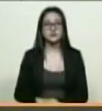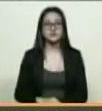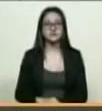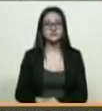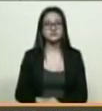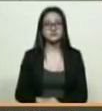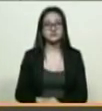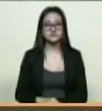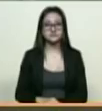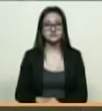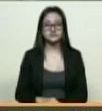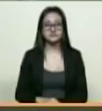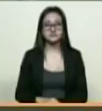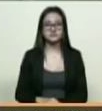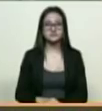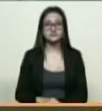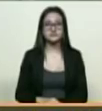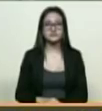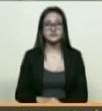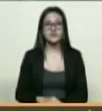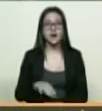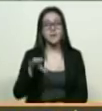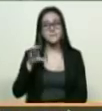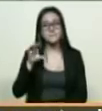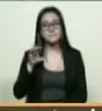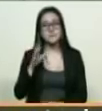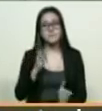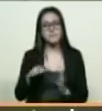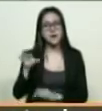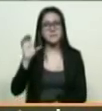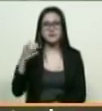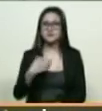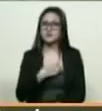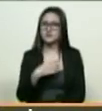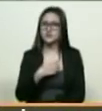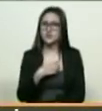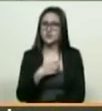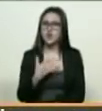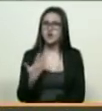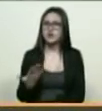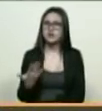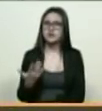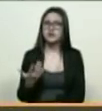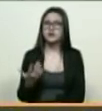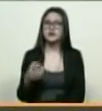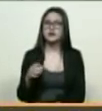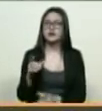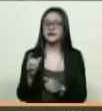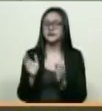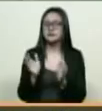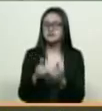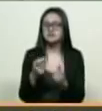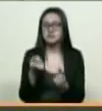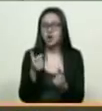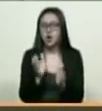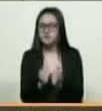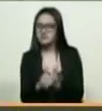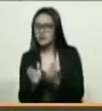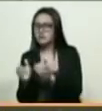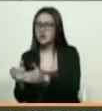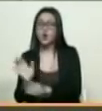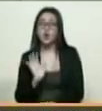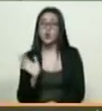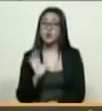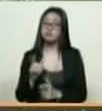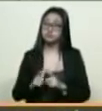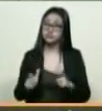acompañado por la oferta turística. El plan de la patria no puede ir, digamos, a plantearse solamente desde lo sectorial. Si bien es cierto, nosotros hemos